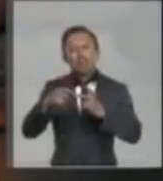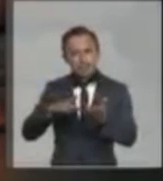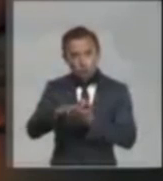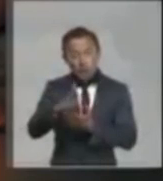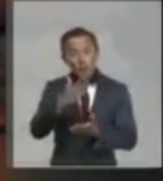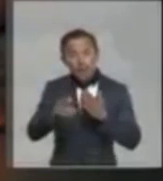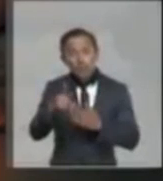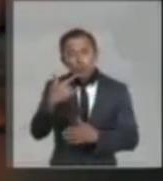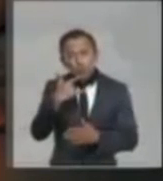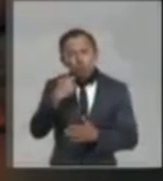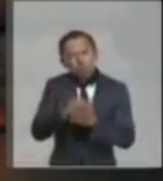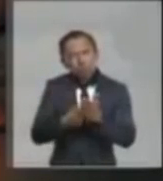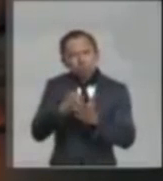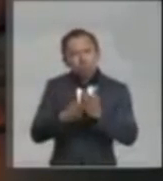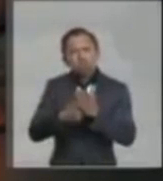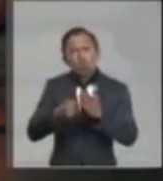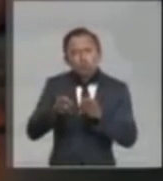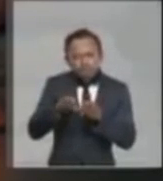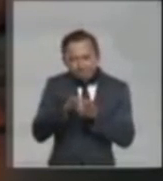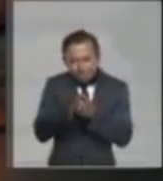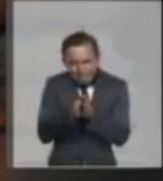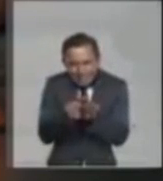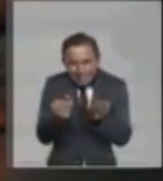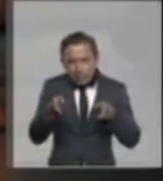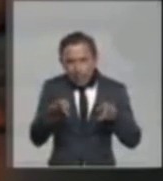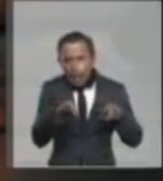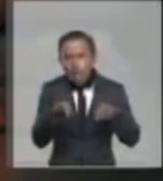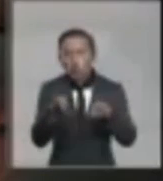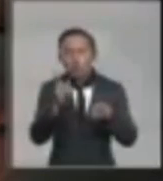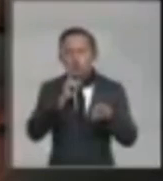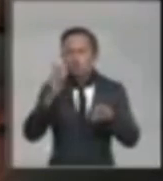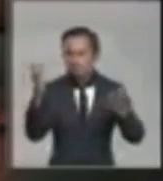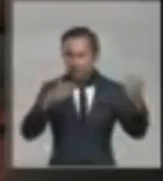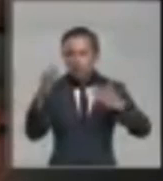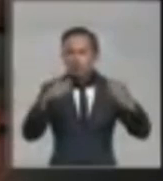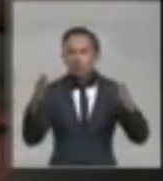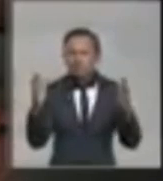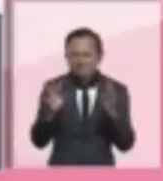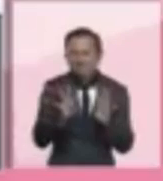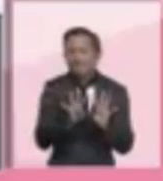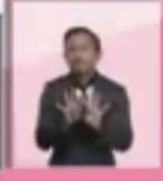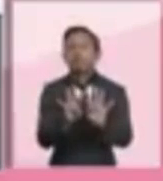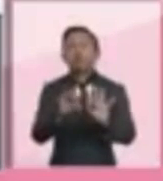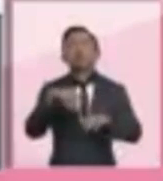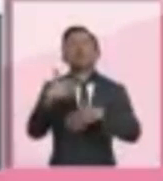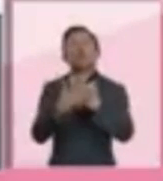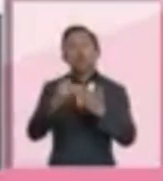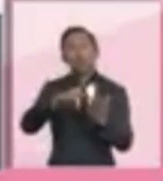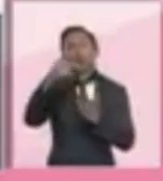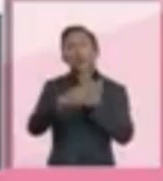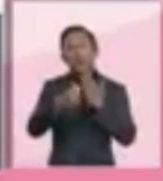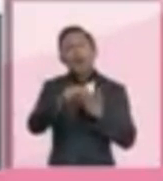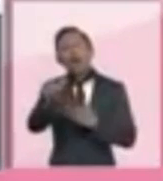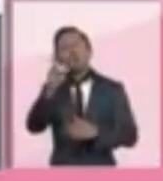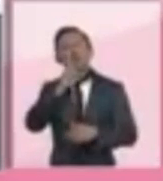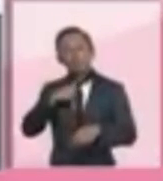para que todas quepamos. Por eso yo les digo claramente, tendré el mejor proyecto en favor de las mujeres. Gracias, candidata.